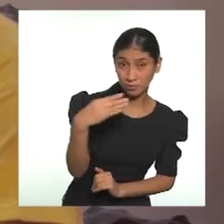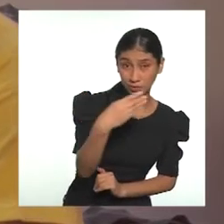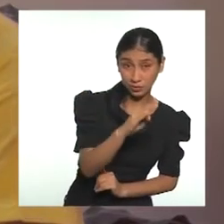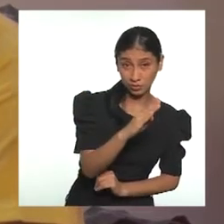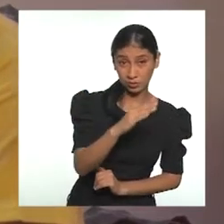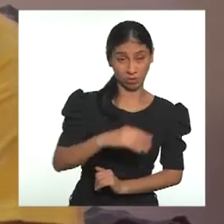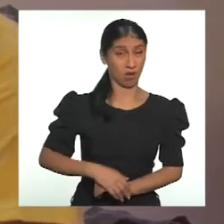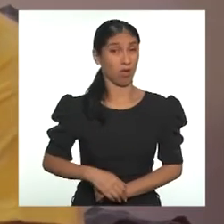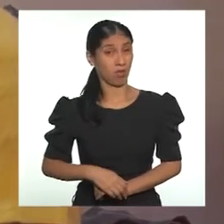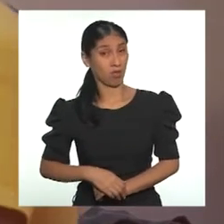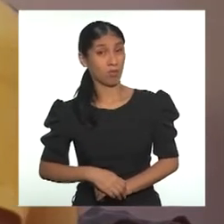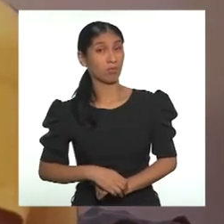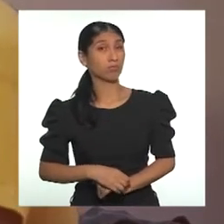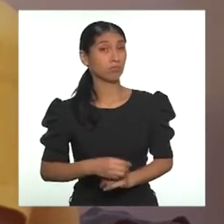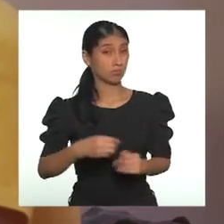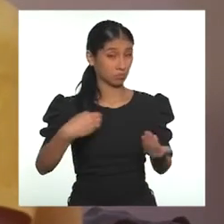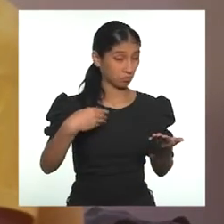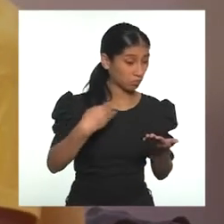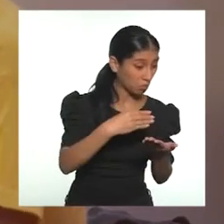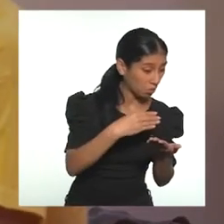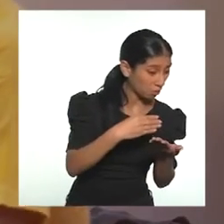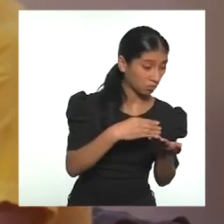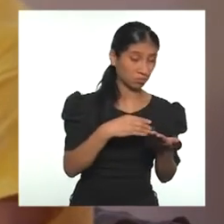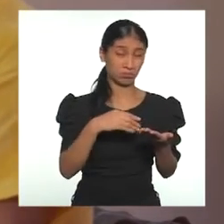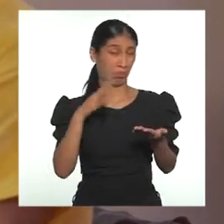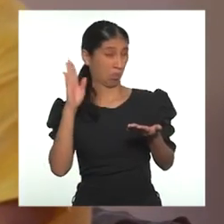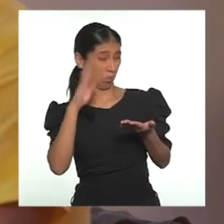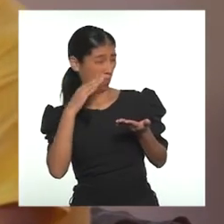El pescado no tiene por qué malograrse.